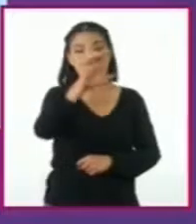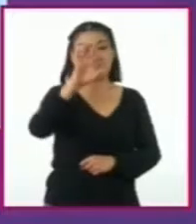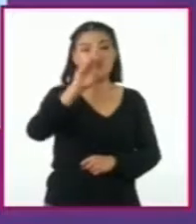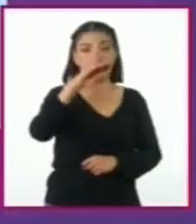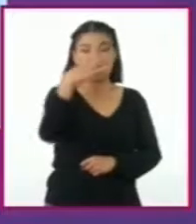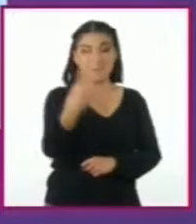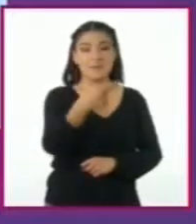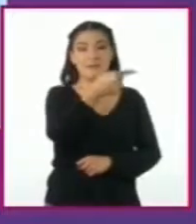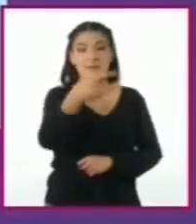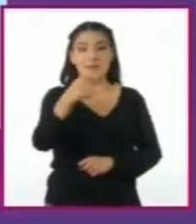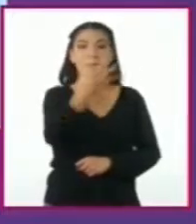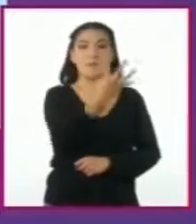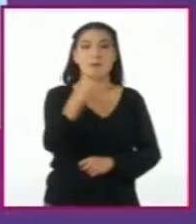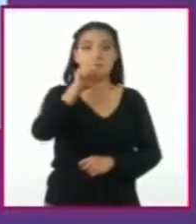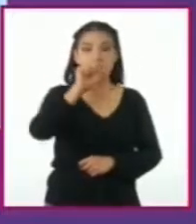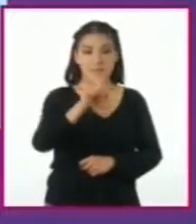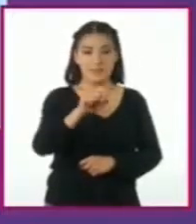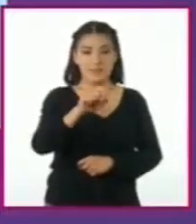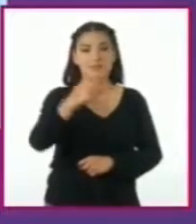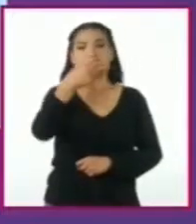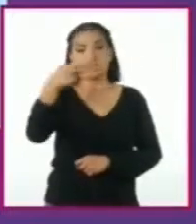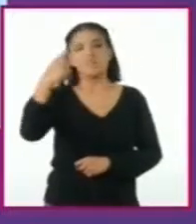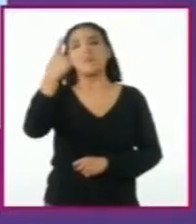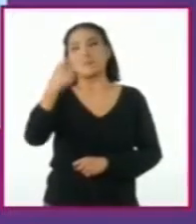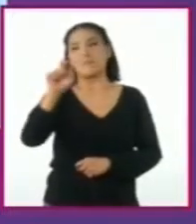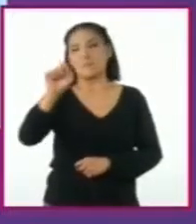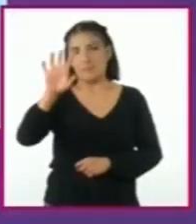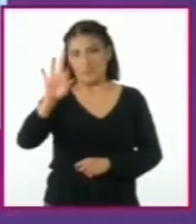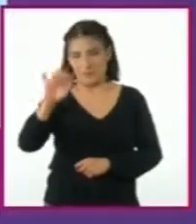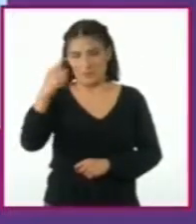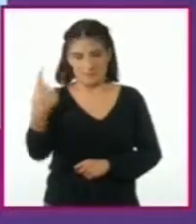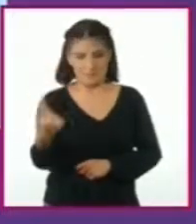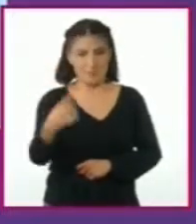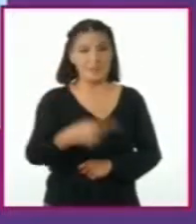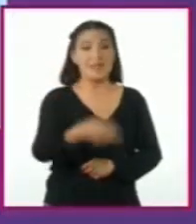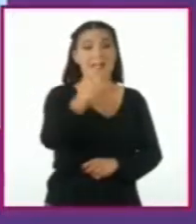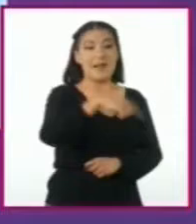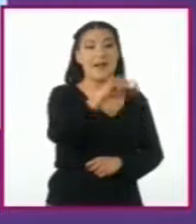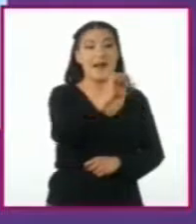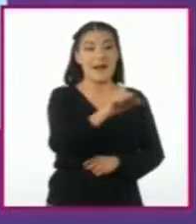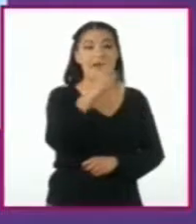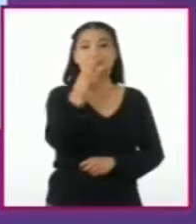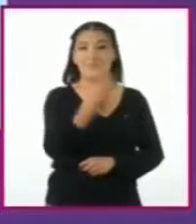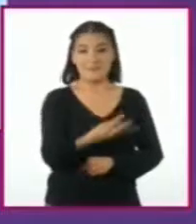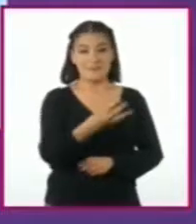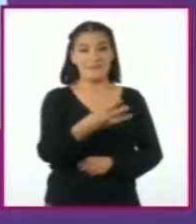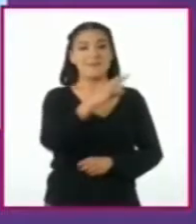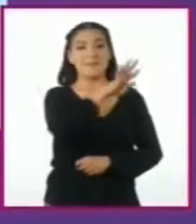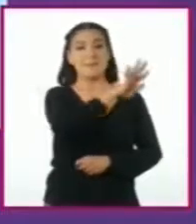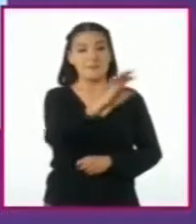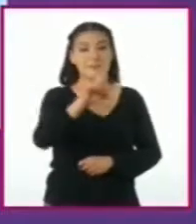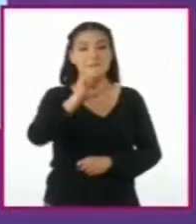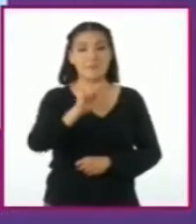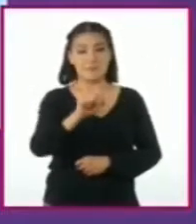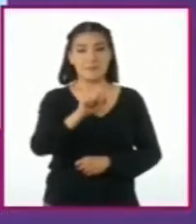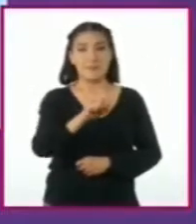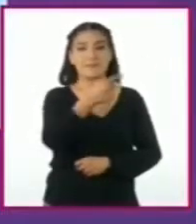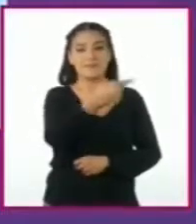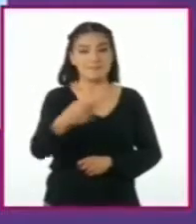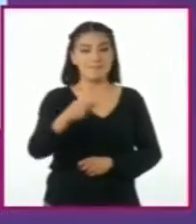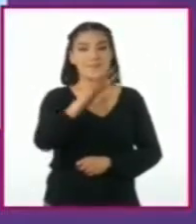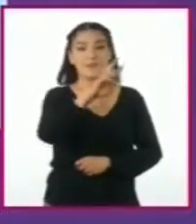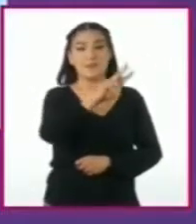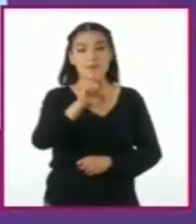entre 420, da también 1.41. A3, 420 entre